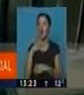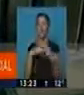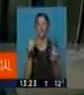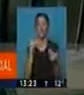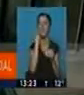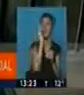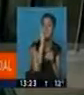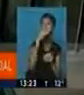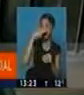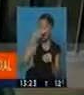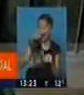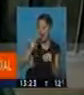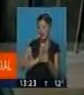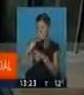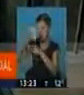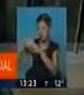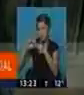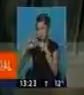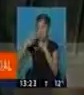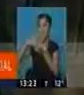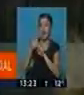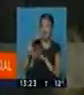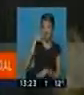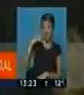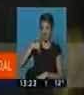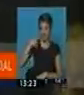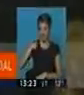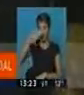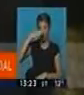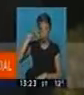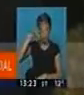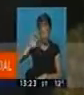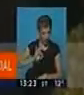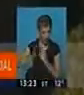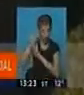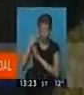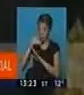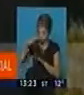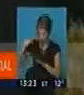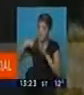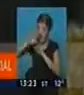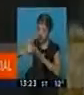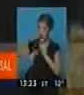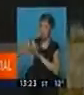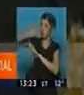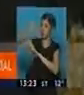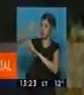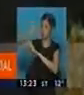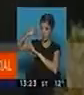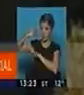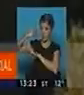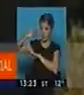Argentina durante muchos años, no estamos hablando de la última década, estamos hablando de décadas, operó muchísimo más que Argentina como